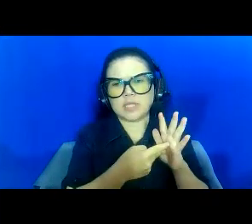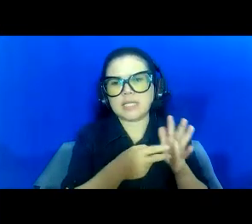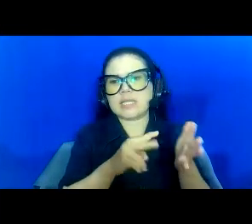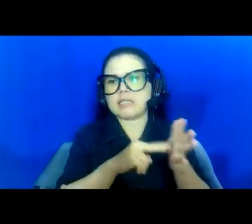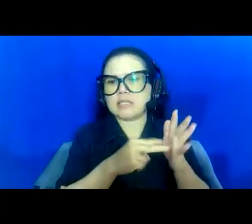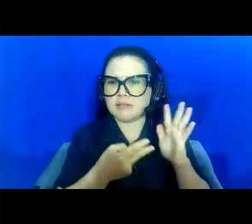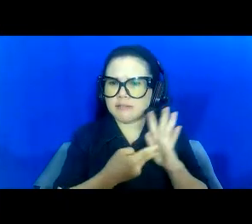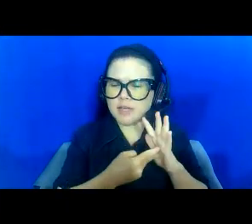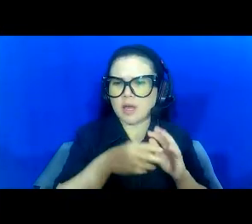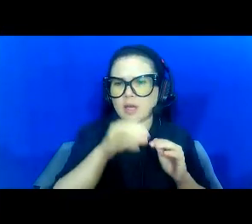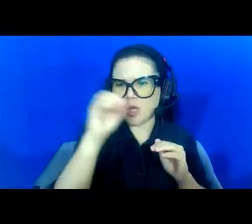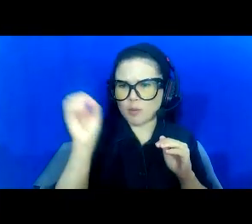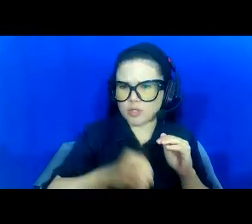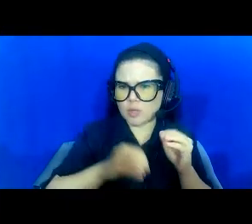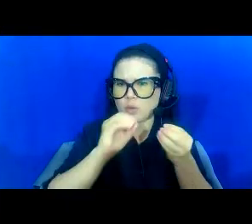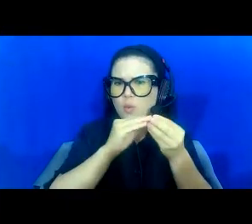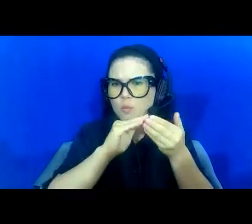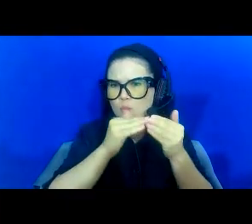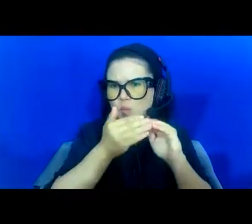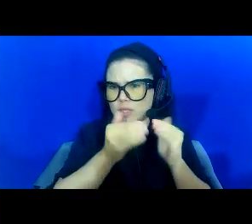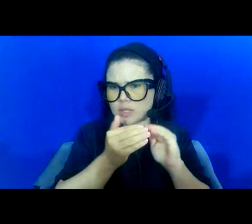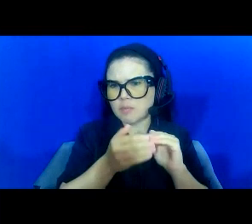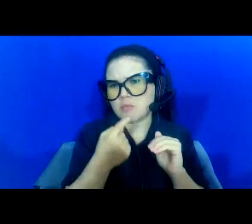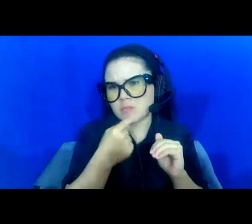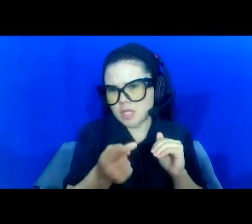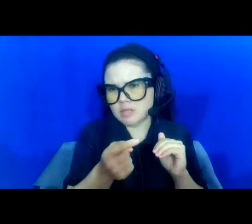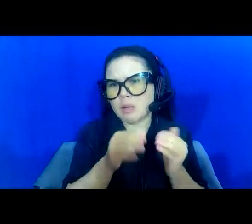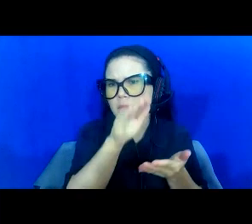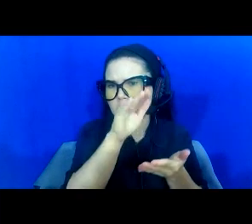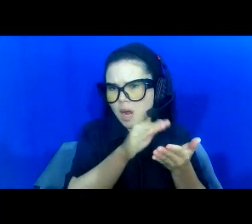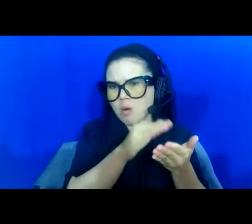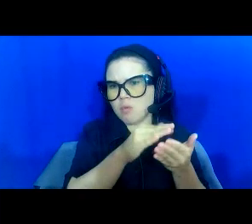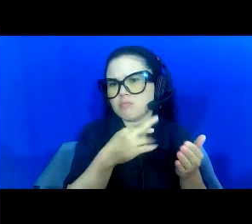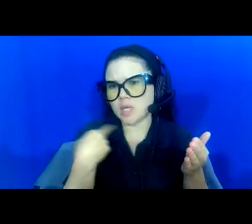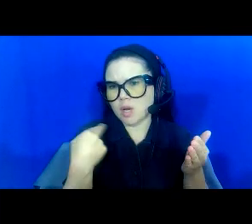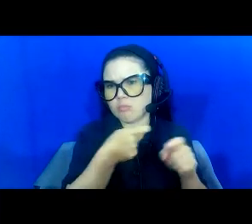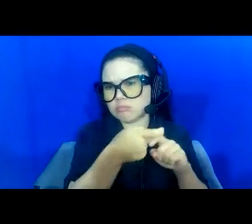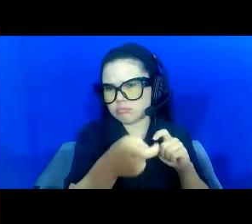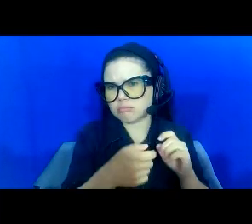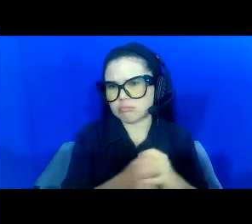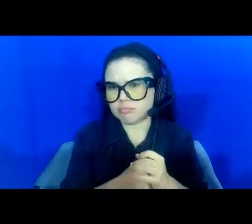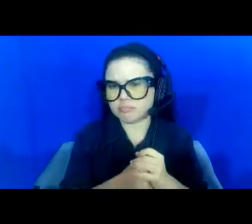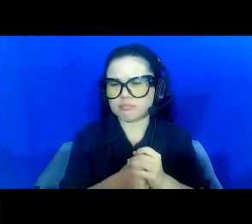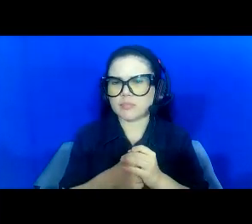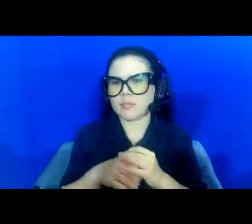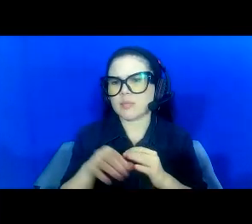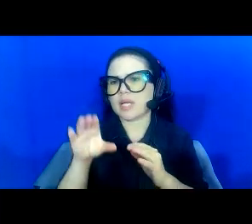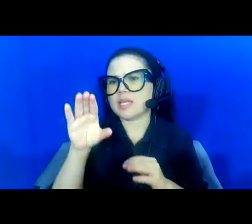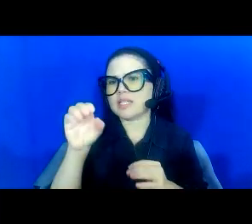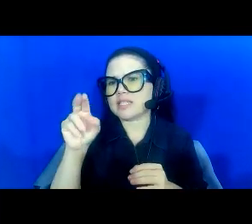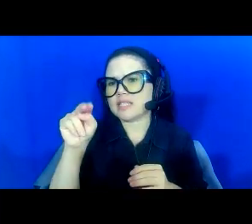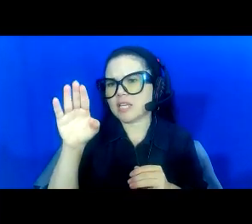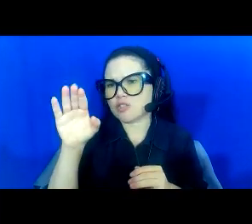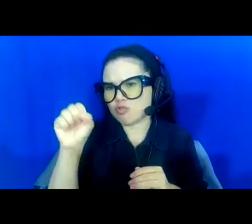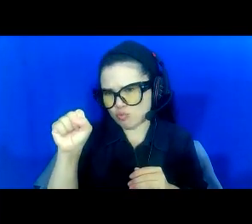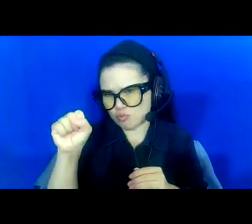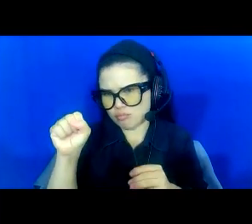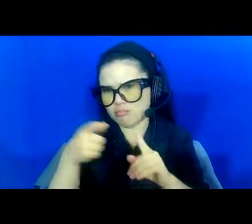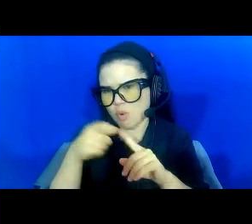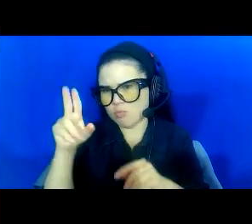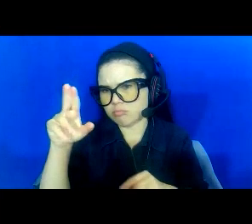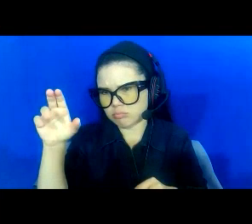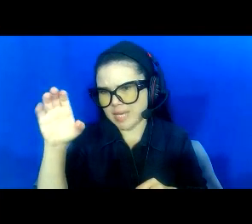vulnerabilidad. Es muy probable que existan lo que son los tractos censales, los census tracts que utiliza el censo de Estados Unidos,